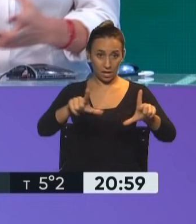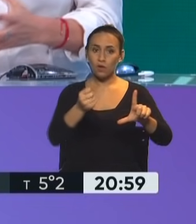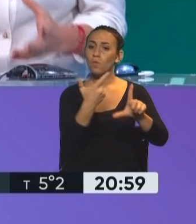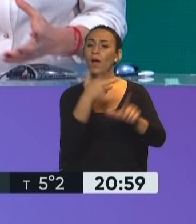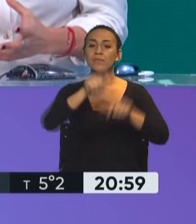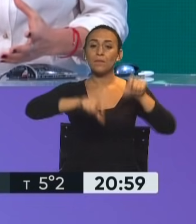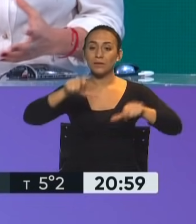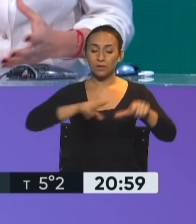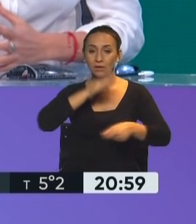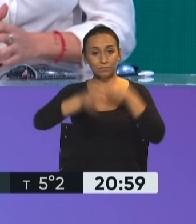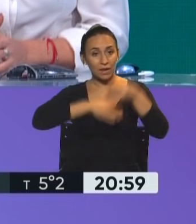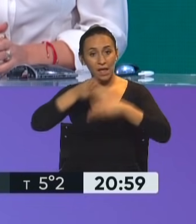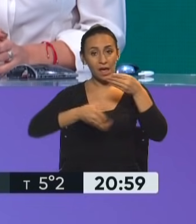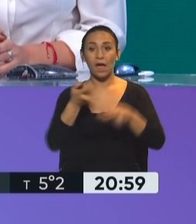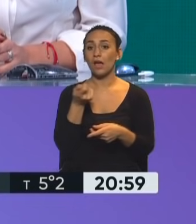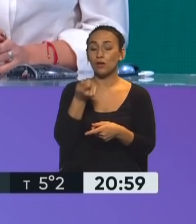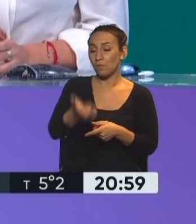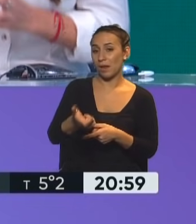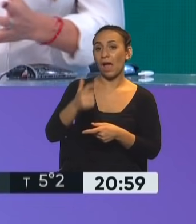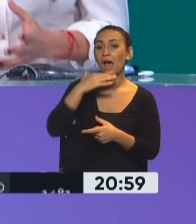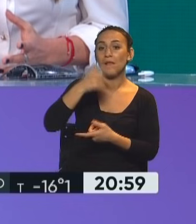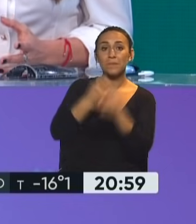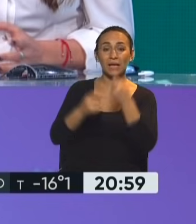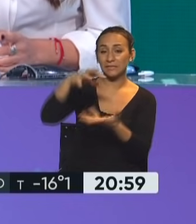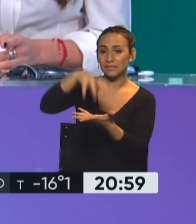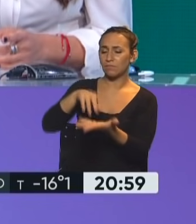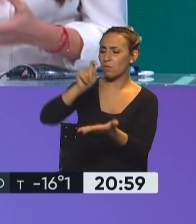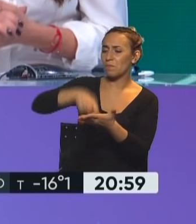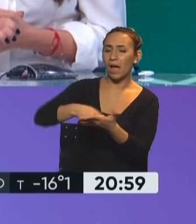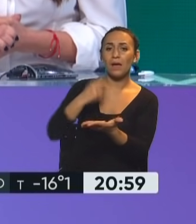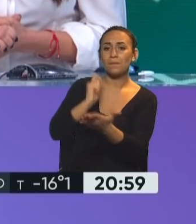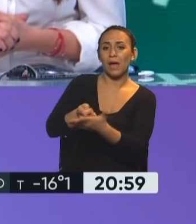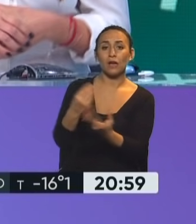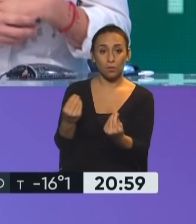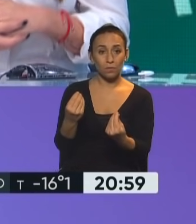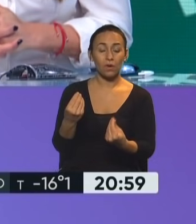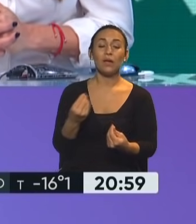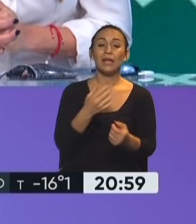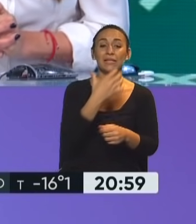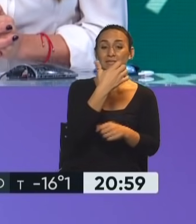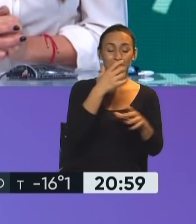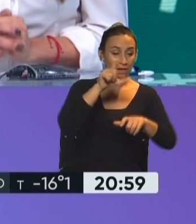cuando va a comprar a los almacenes, ¿cómo pagan? Bueno, con ayuda estatal paga el